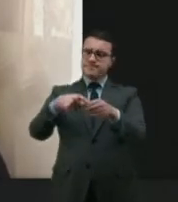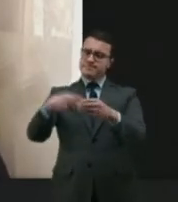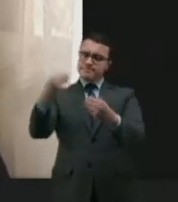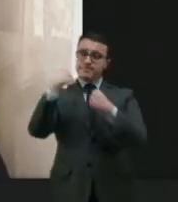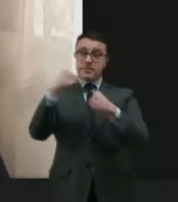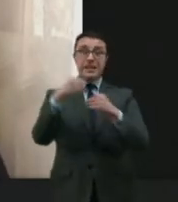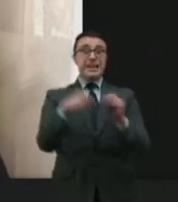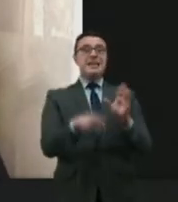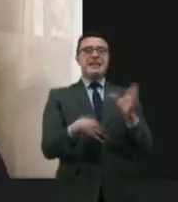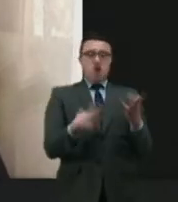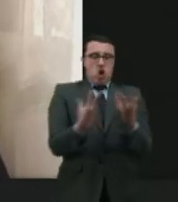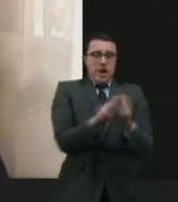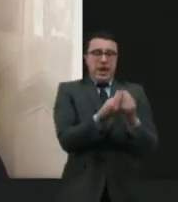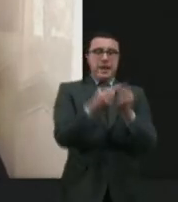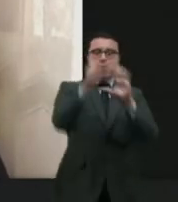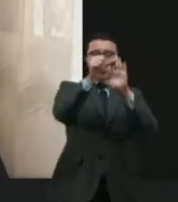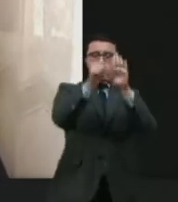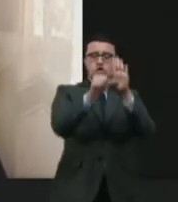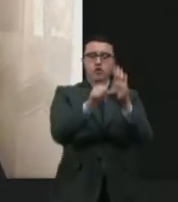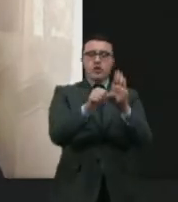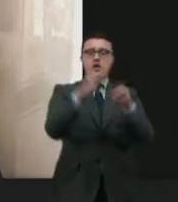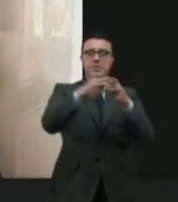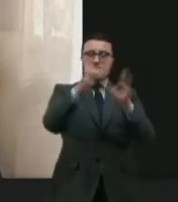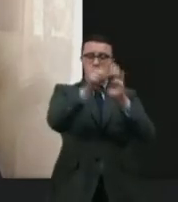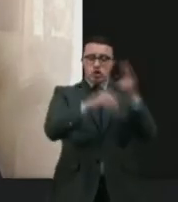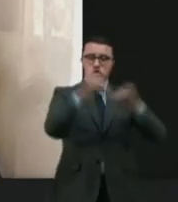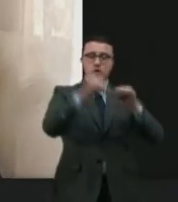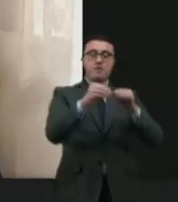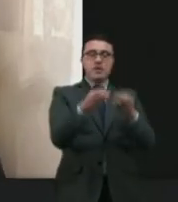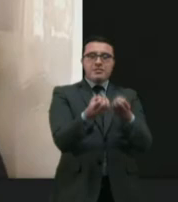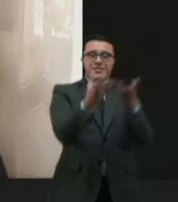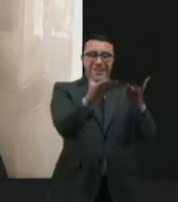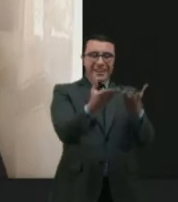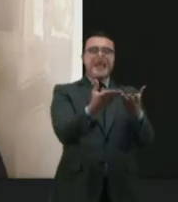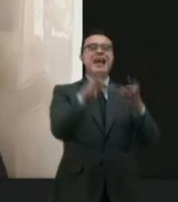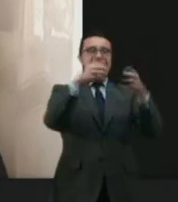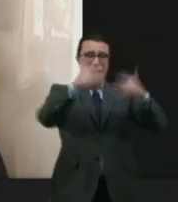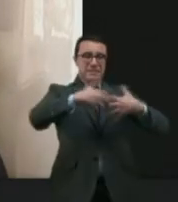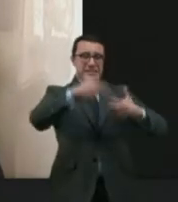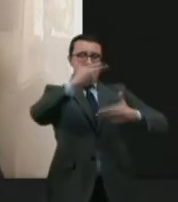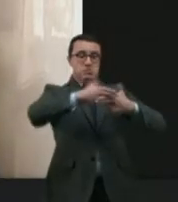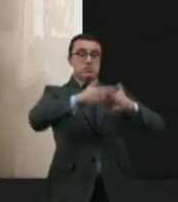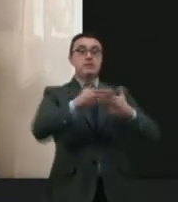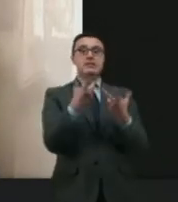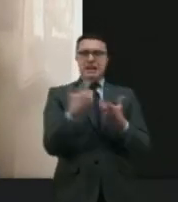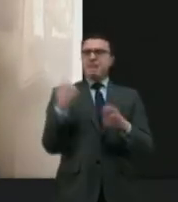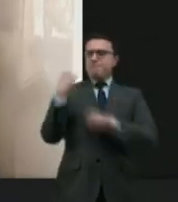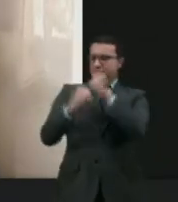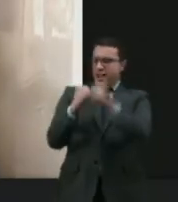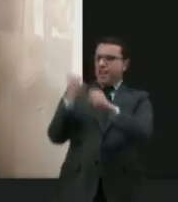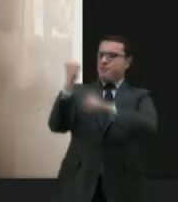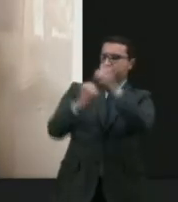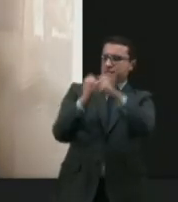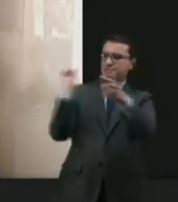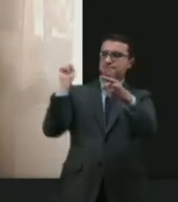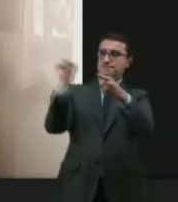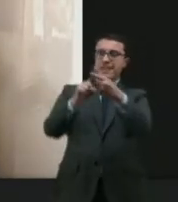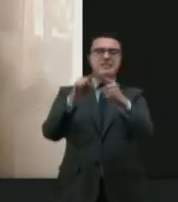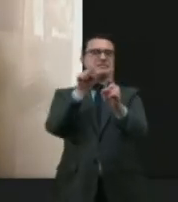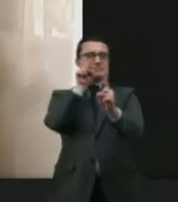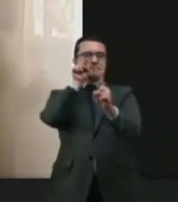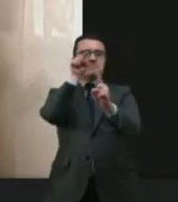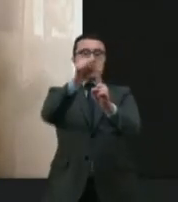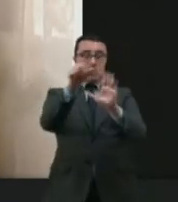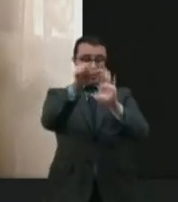para Ti, es un equipo de empresa. Nosotros venimos trabajando ya hace algunos años y nosotros, nuestro objetivo es hacer un software de